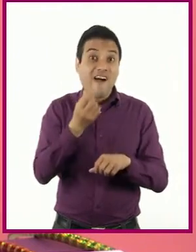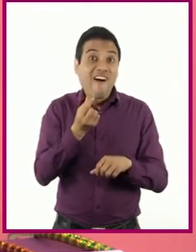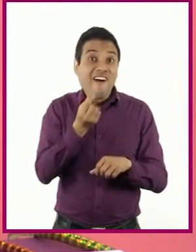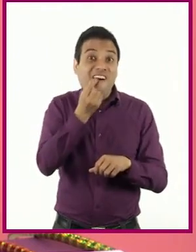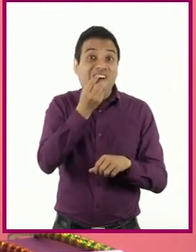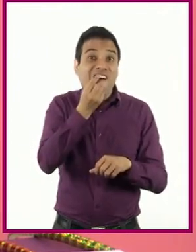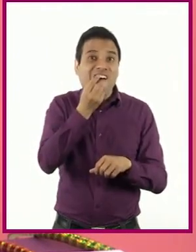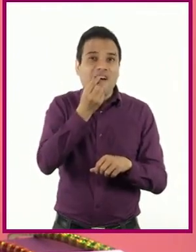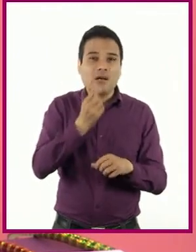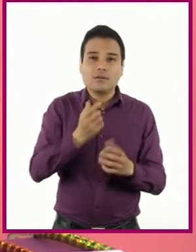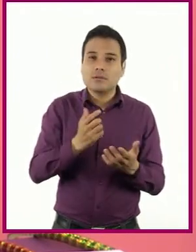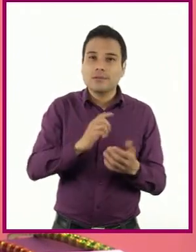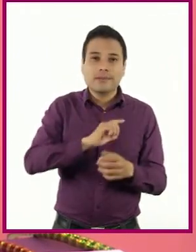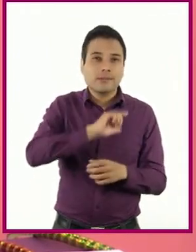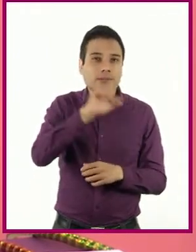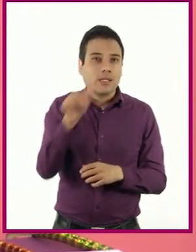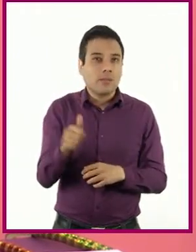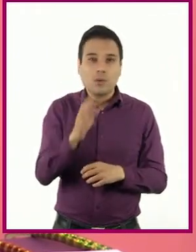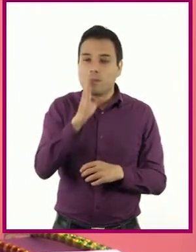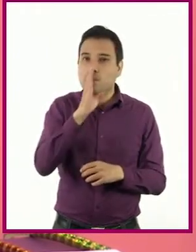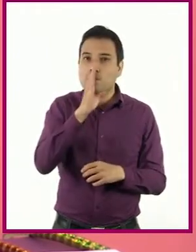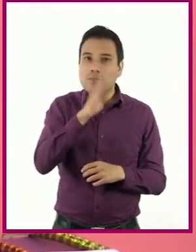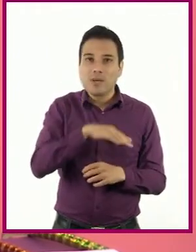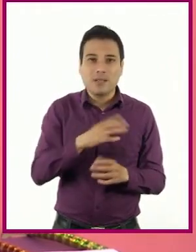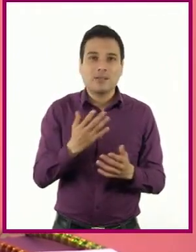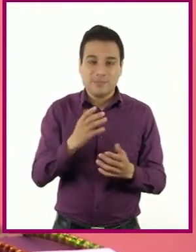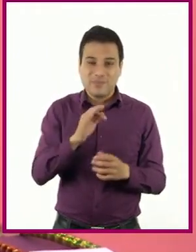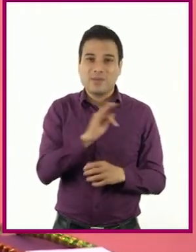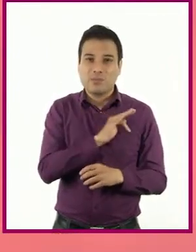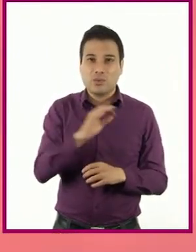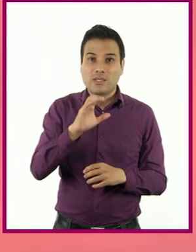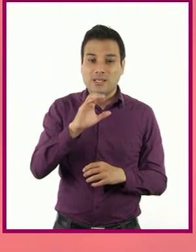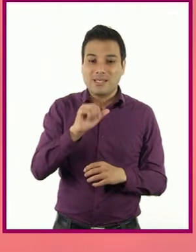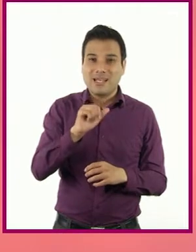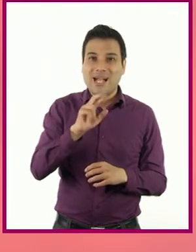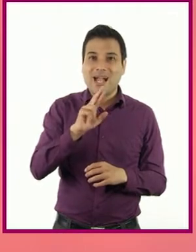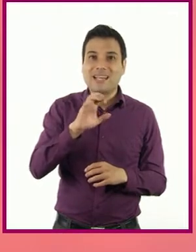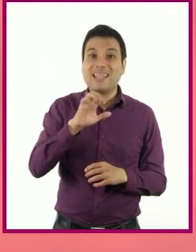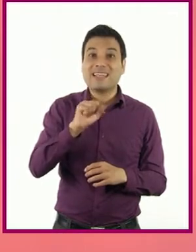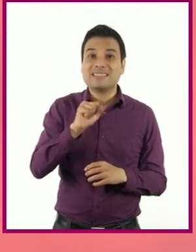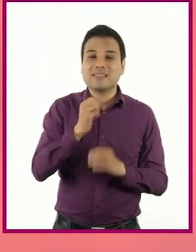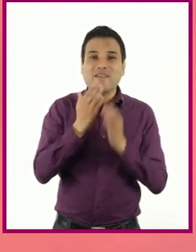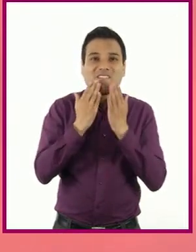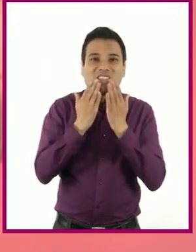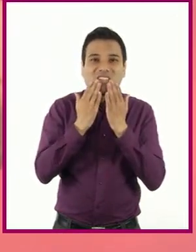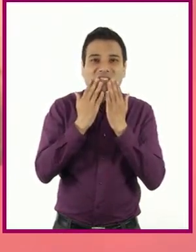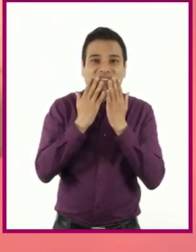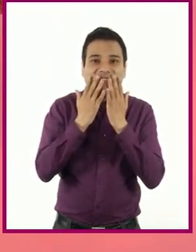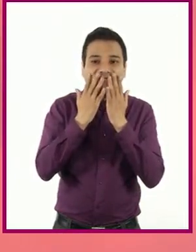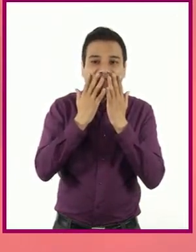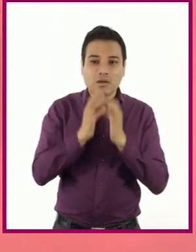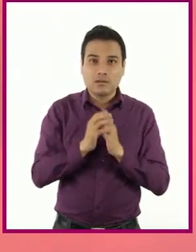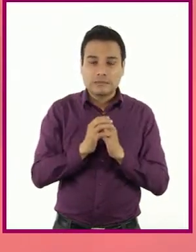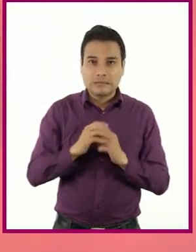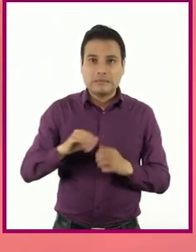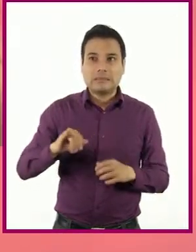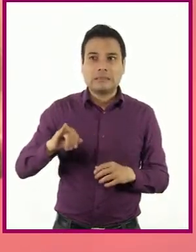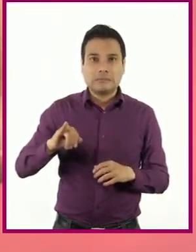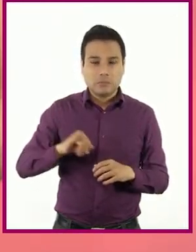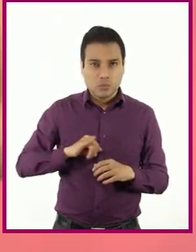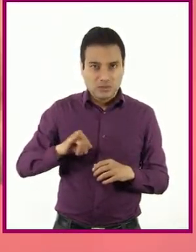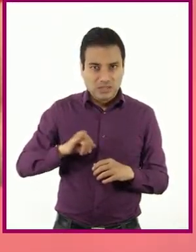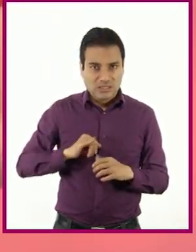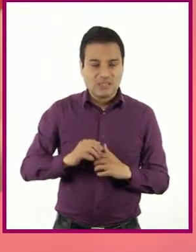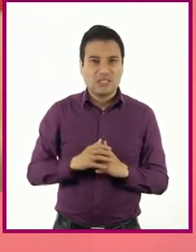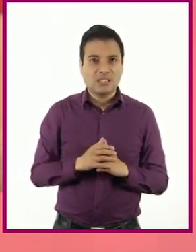eliminó el esmalte dental y se fue generando caries en la dentadura. Maestra, qué interesante, pero imagínese a